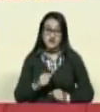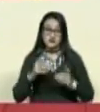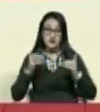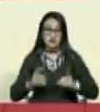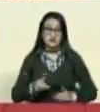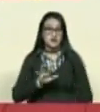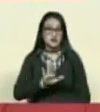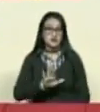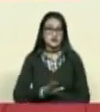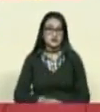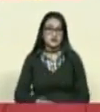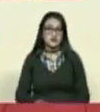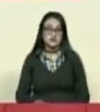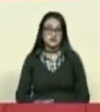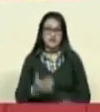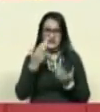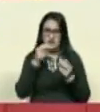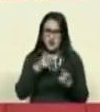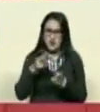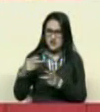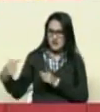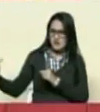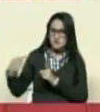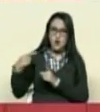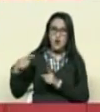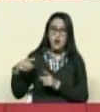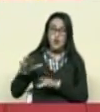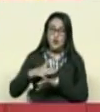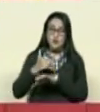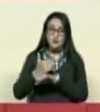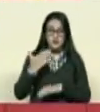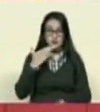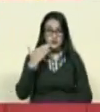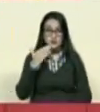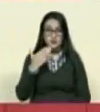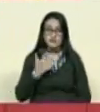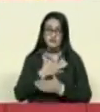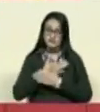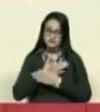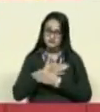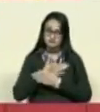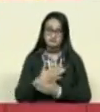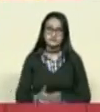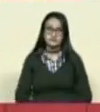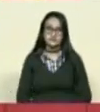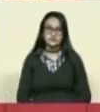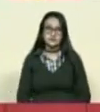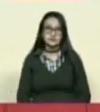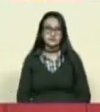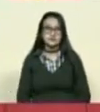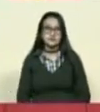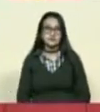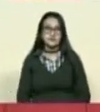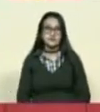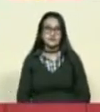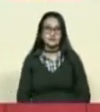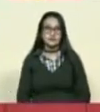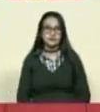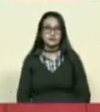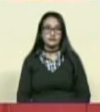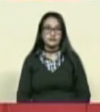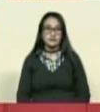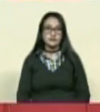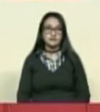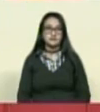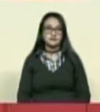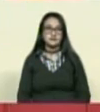decisión frente a un ataque terrorista mandado del imperialismo. Felicidades siempre. Y aquí, por favor, la gente de